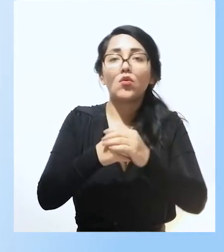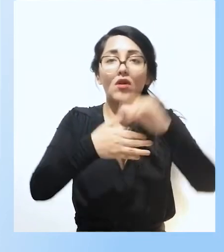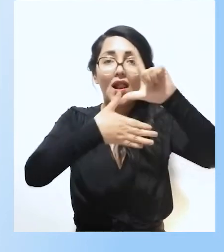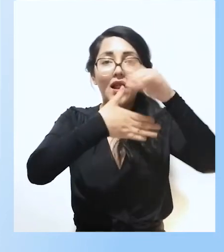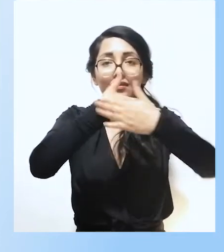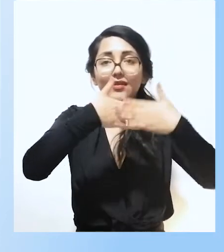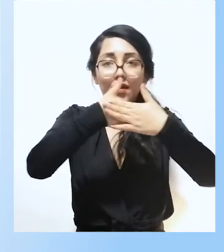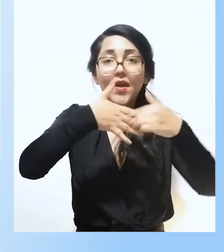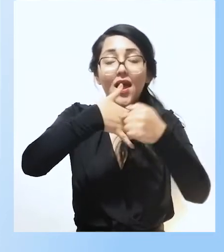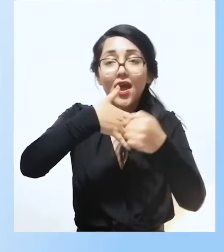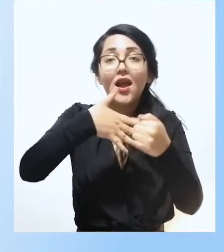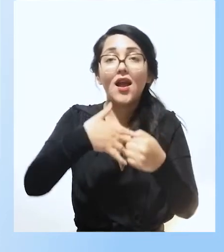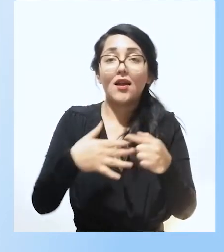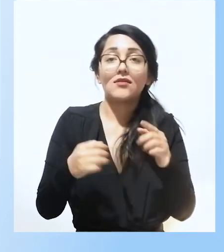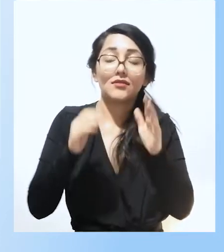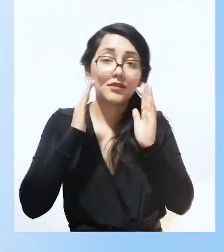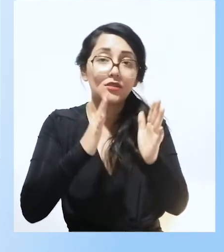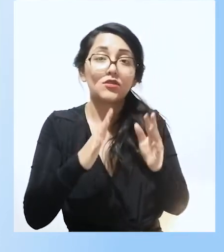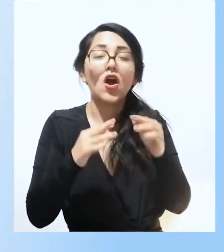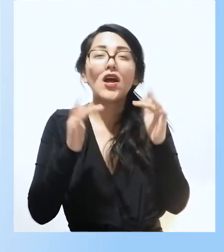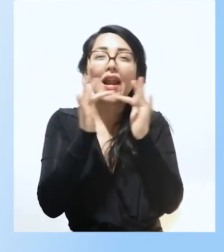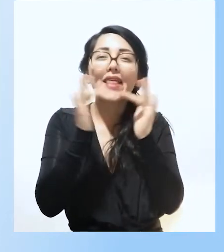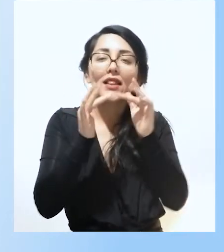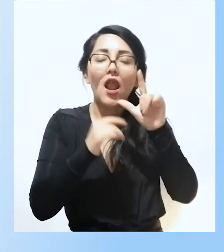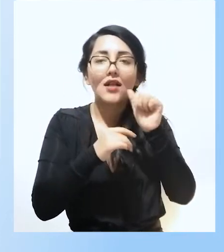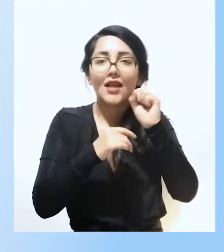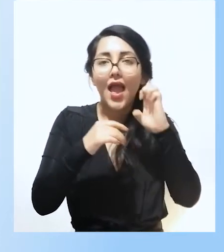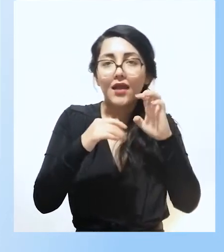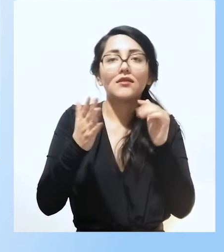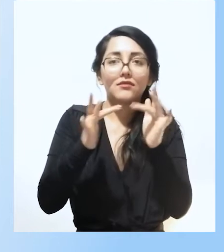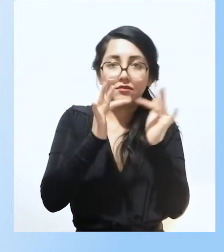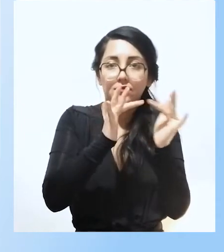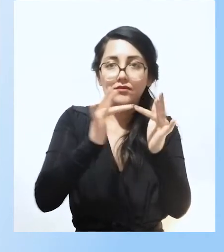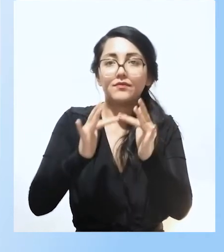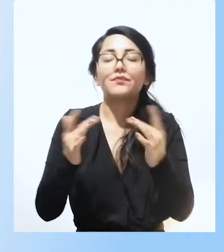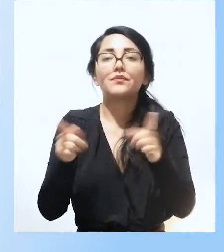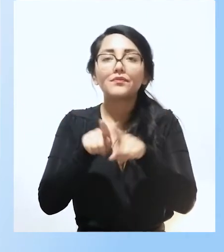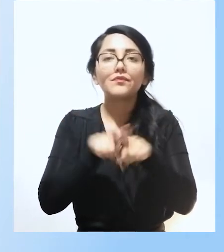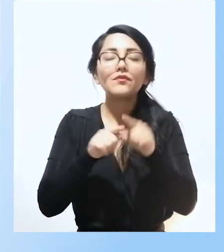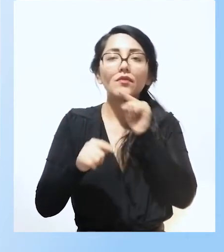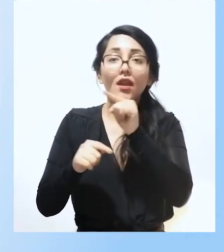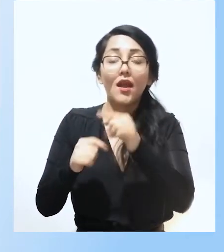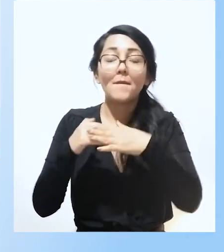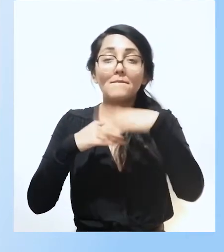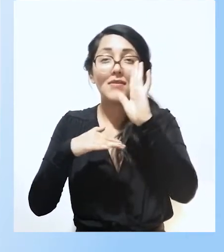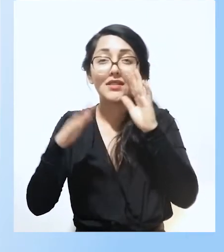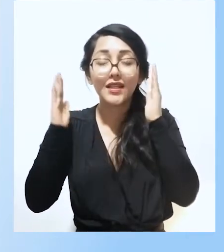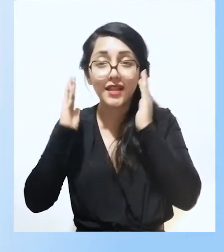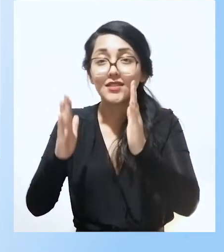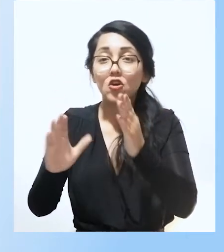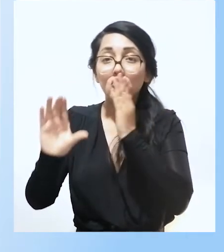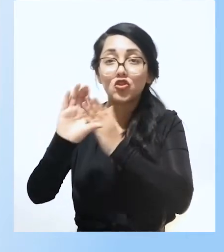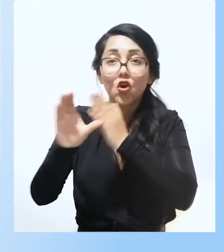Jóvenes Hospitalizados o en Tratamiento, de la Red LACE. Entre sus temas de investigación figuran la pedagogía hospitalaria y la atención psicoeducativa del alumno